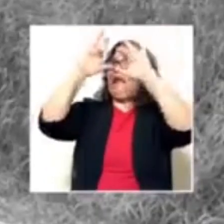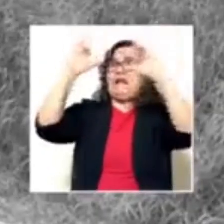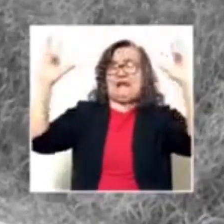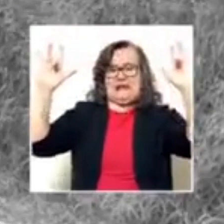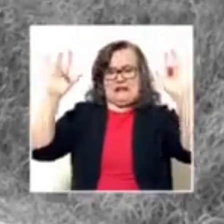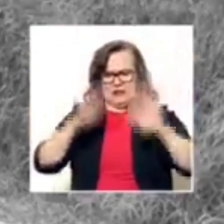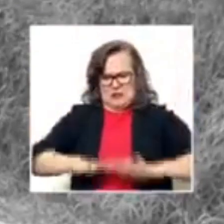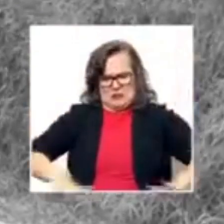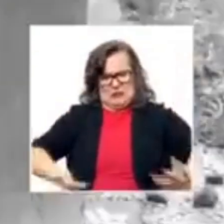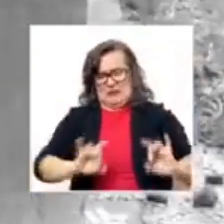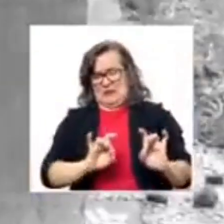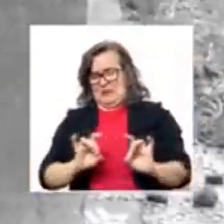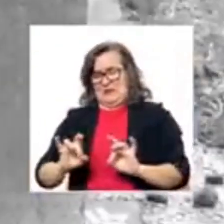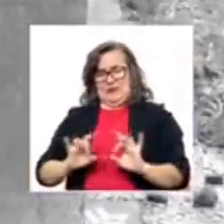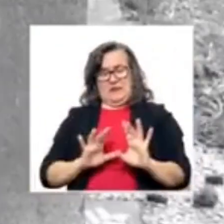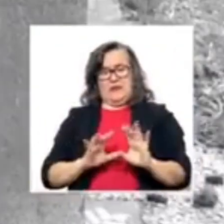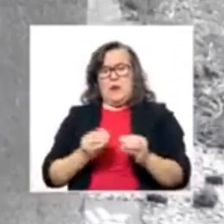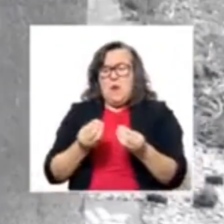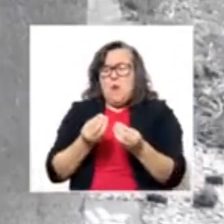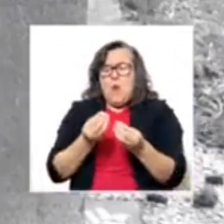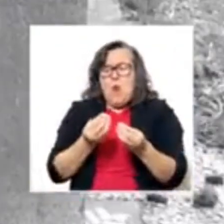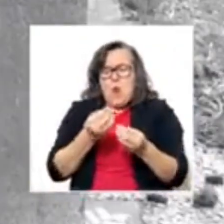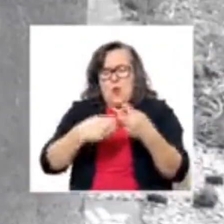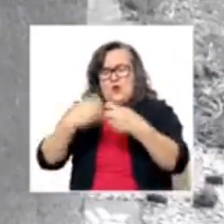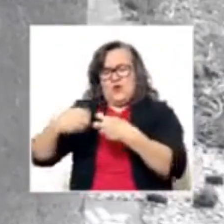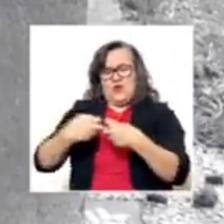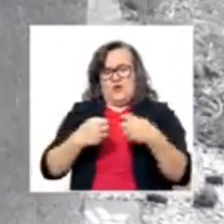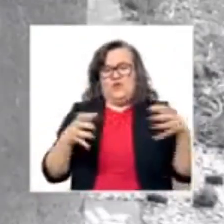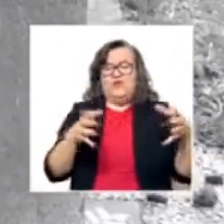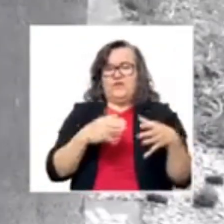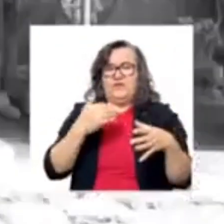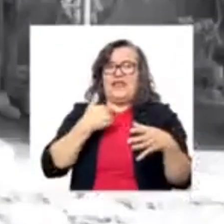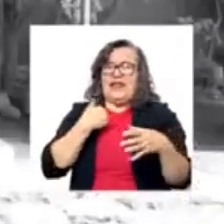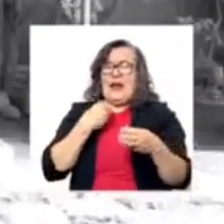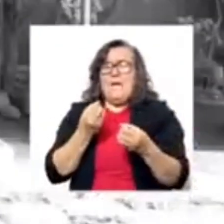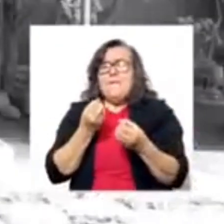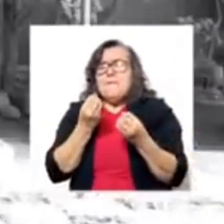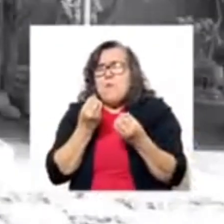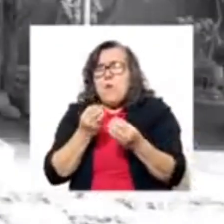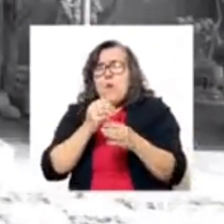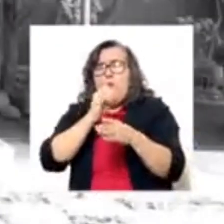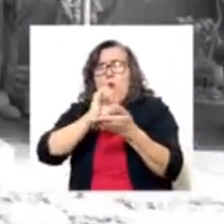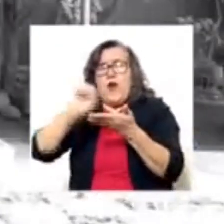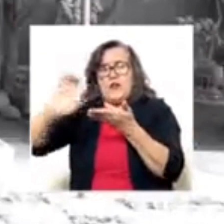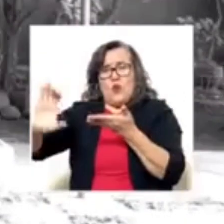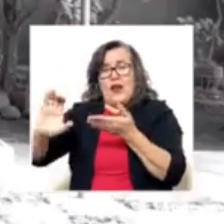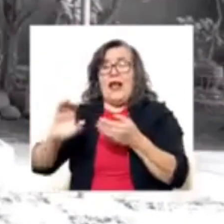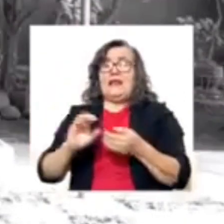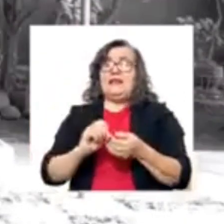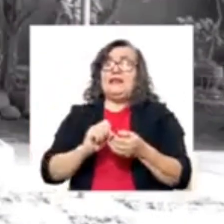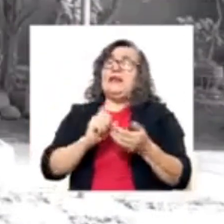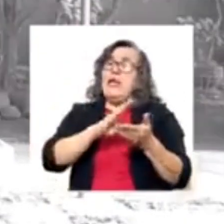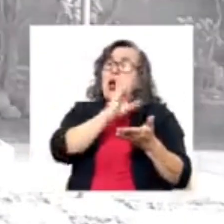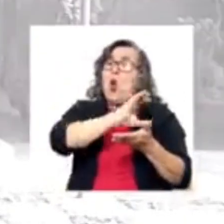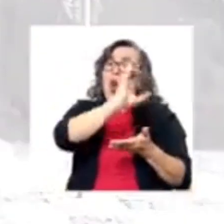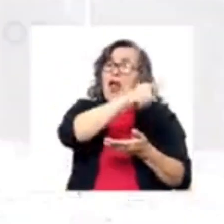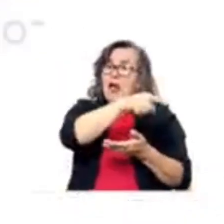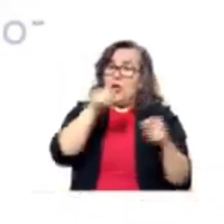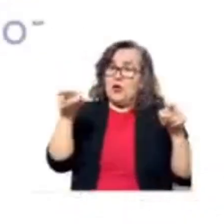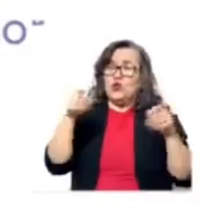condiciones son solo algunas de las tantas problemáticas que tienen miles de escuelas y colegios públicos en nuestro